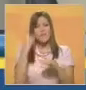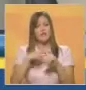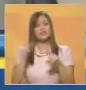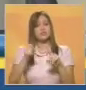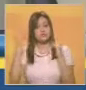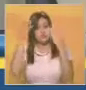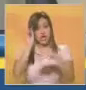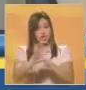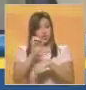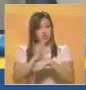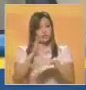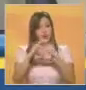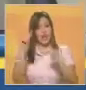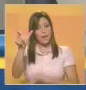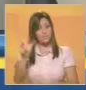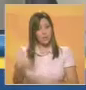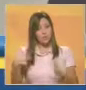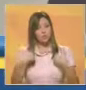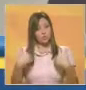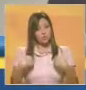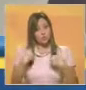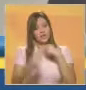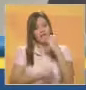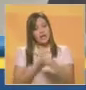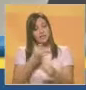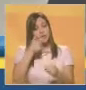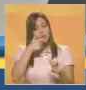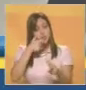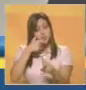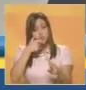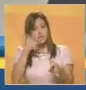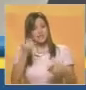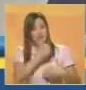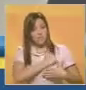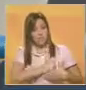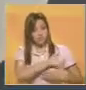sí aconsejaron a los pacientes afectadas realizar un seguimiento regular con su médico.